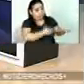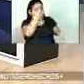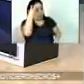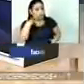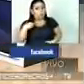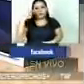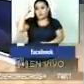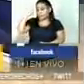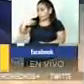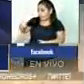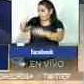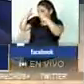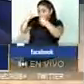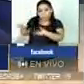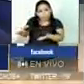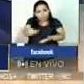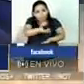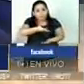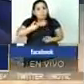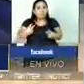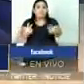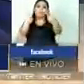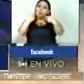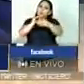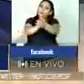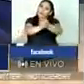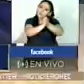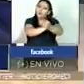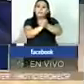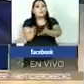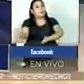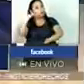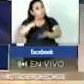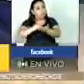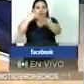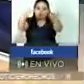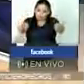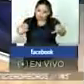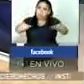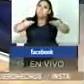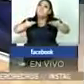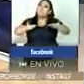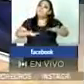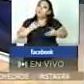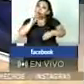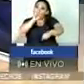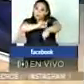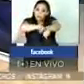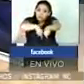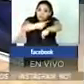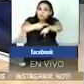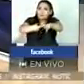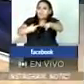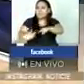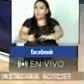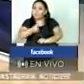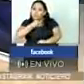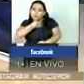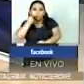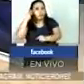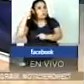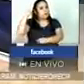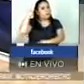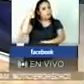noches. Buenas noches Manuel, amigos televidentes, qué gusto acompañarlos nuevamente. Bienvenidos, una hora y media de las noticias más